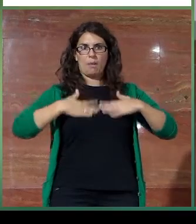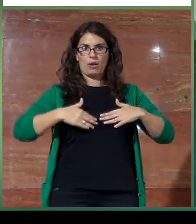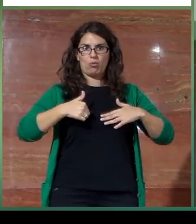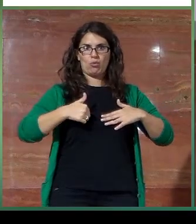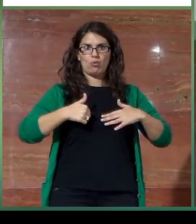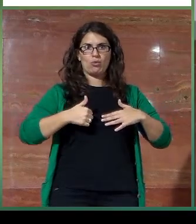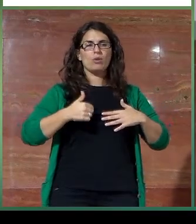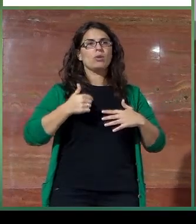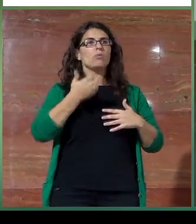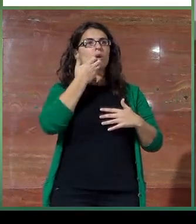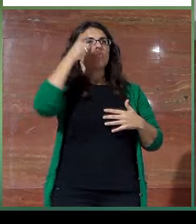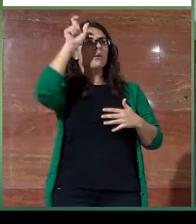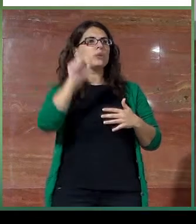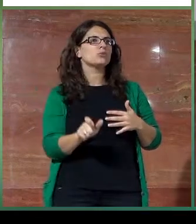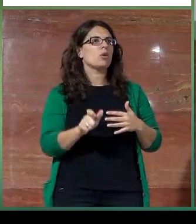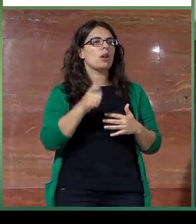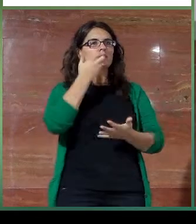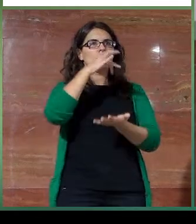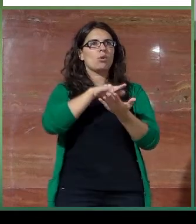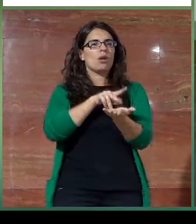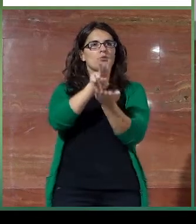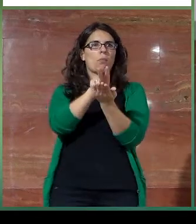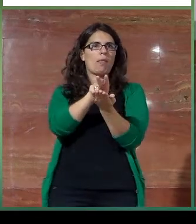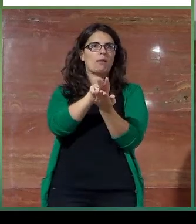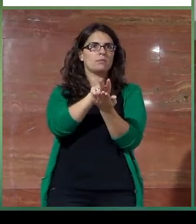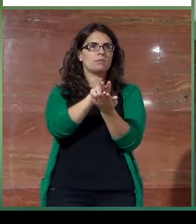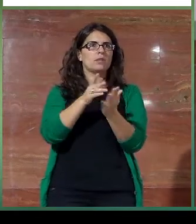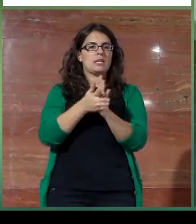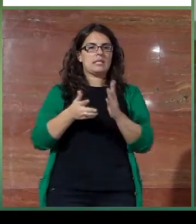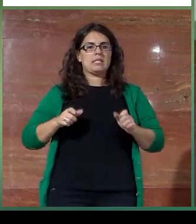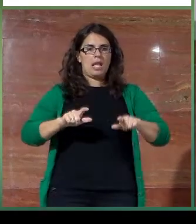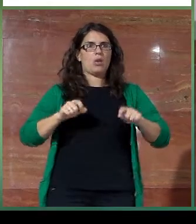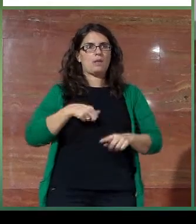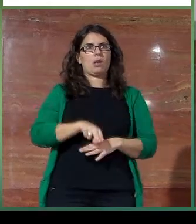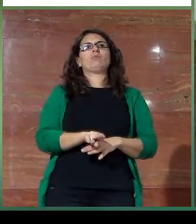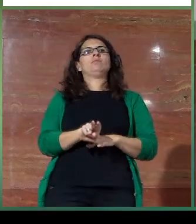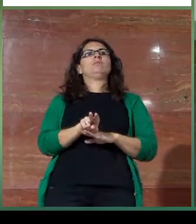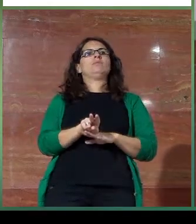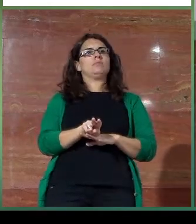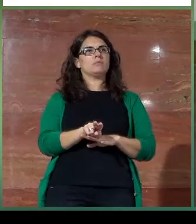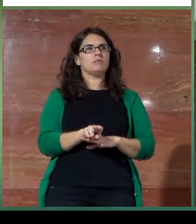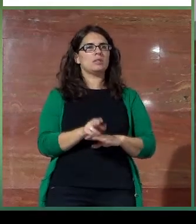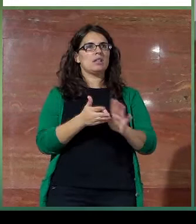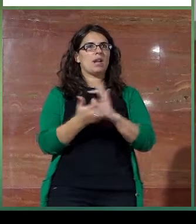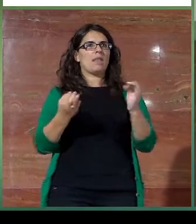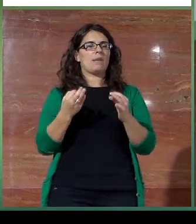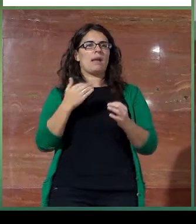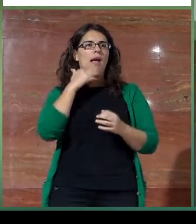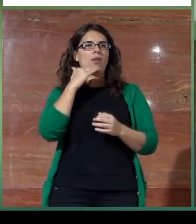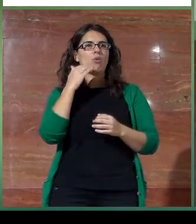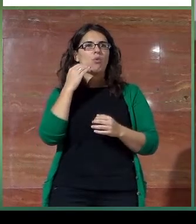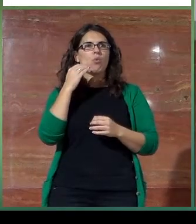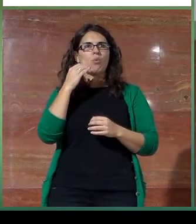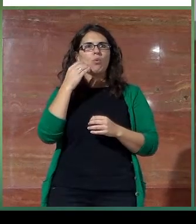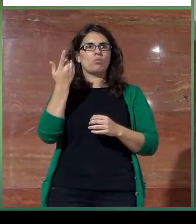Accesibilidad es una persona que va tumbada en la silla de ruedas y tiene que llevar un comunicador y un